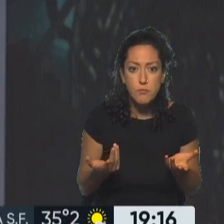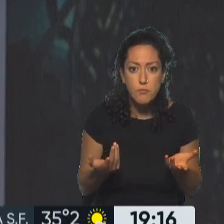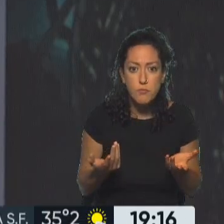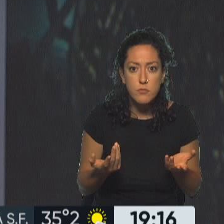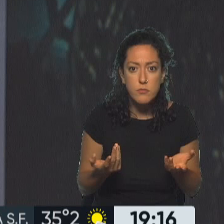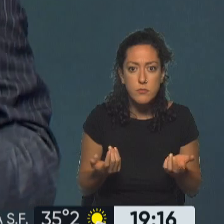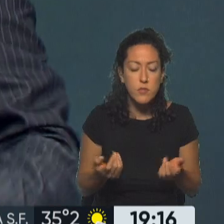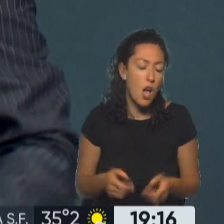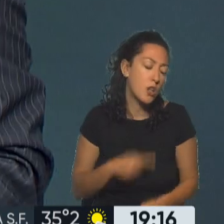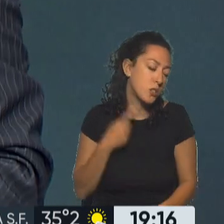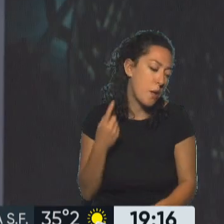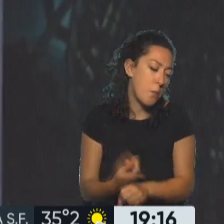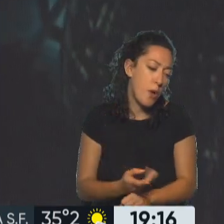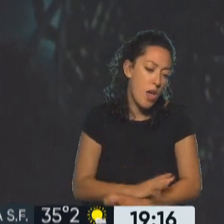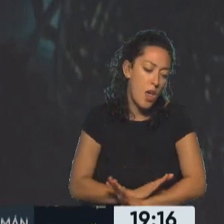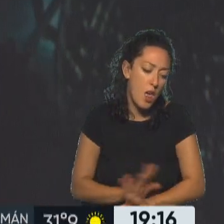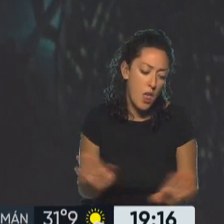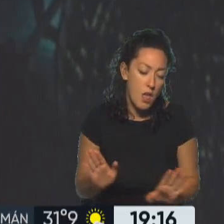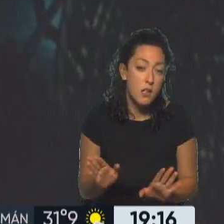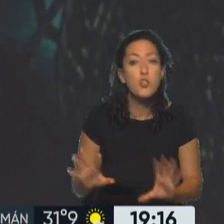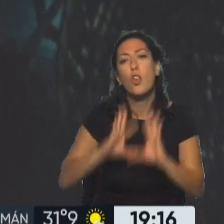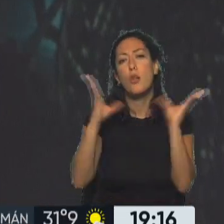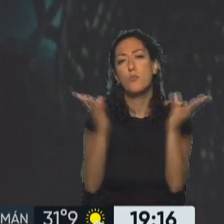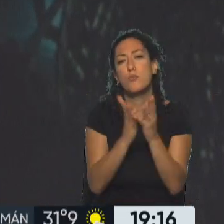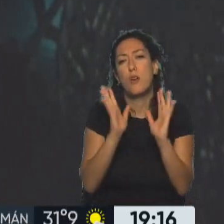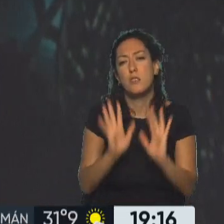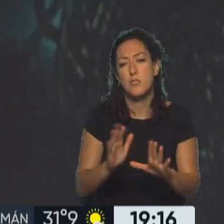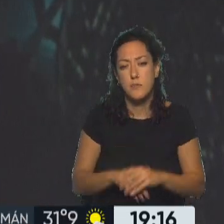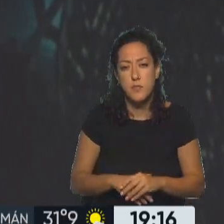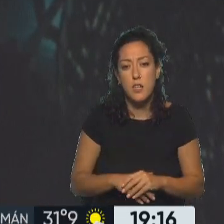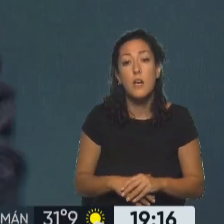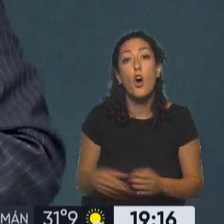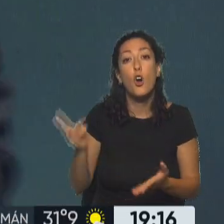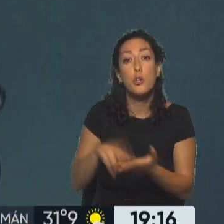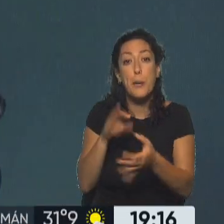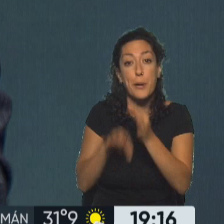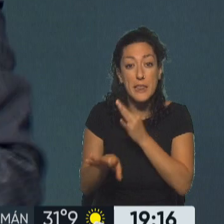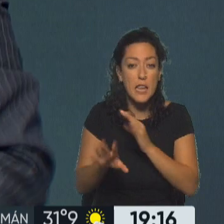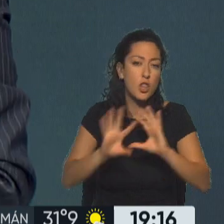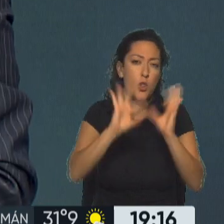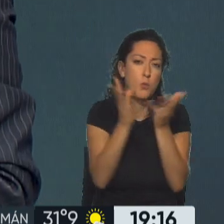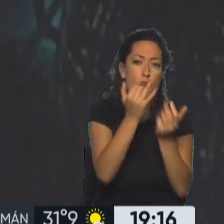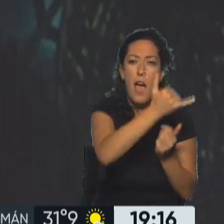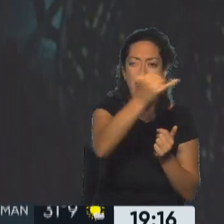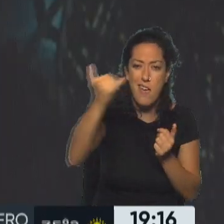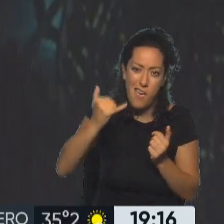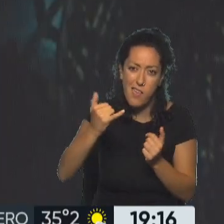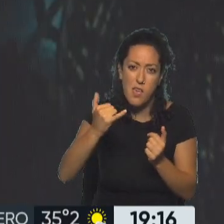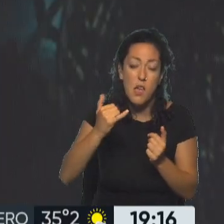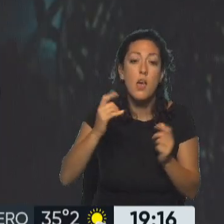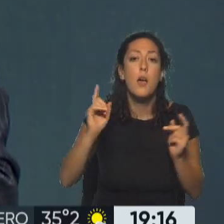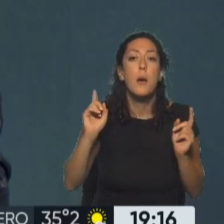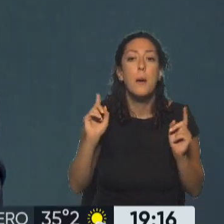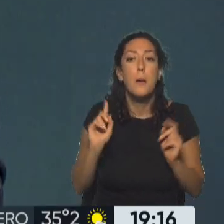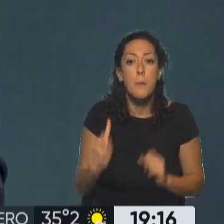digo, es por supuesto que esto existe en todo el mundo. ¿Y? Que la reventa existe en todo el mundo. Pero no por eso, no, que no es lo